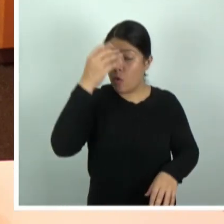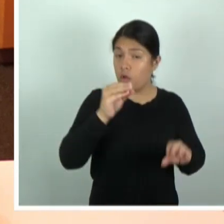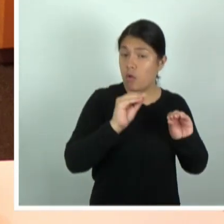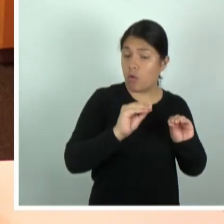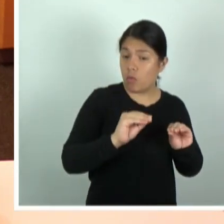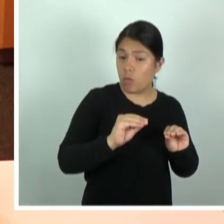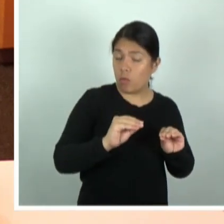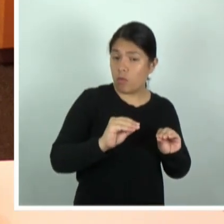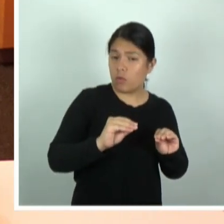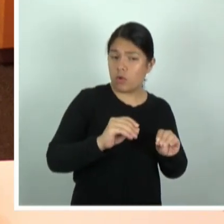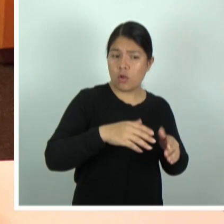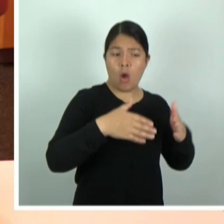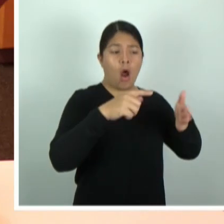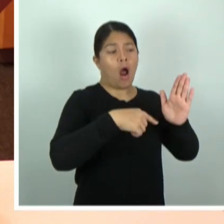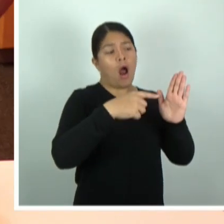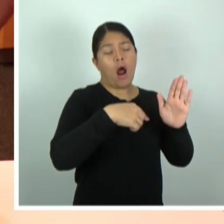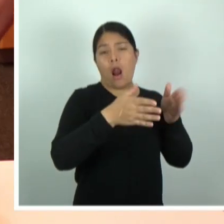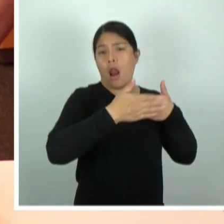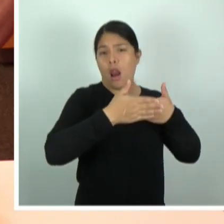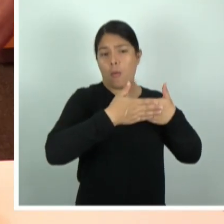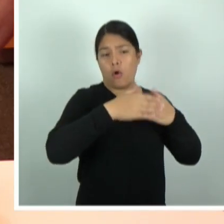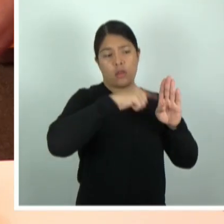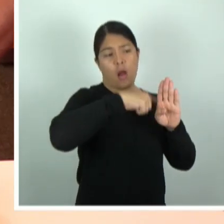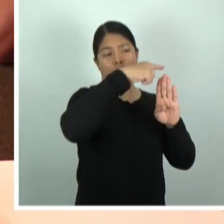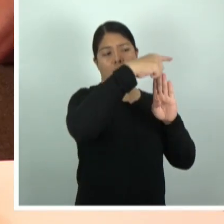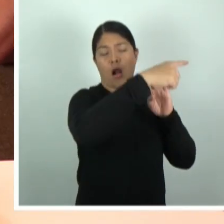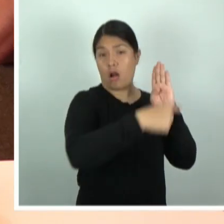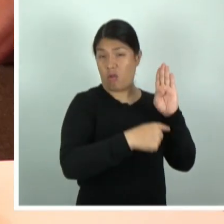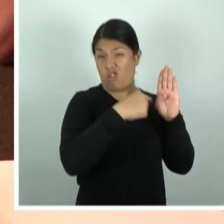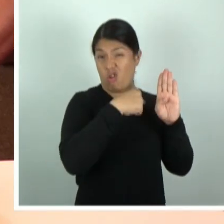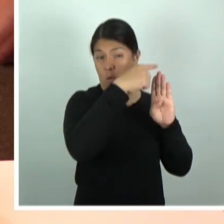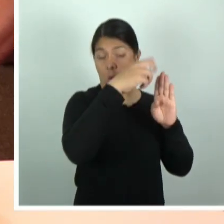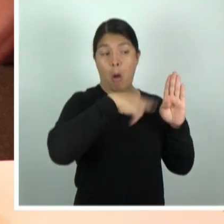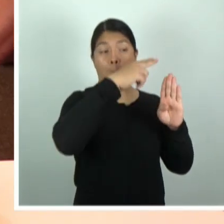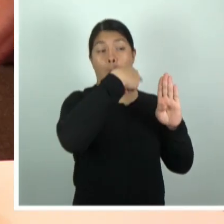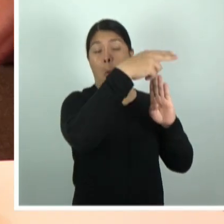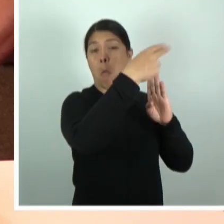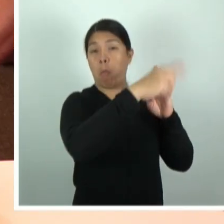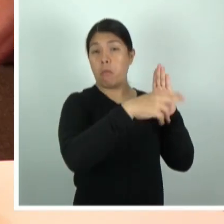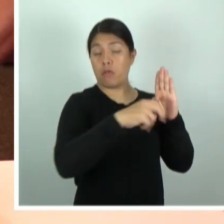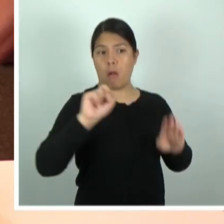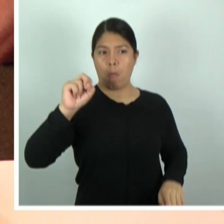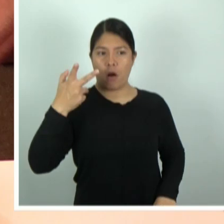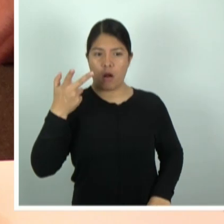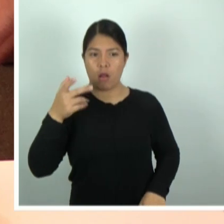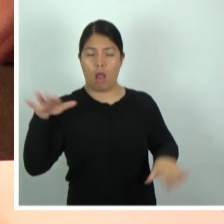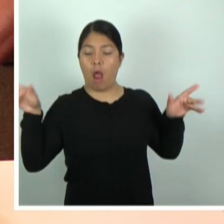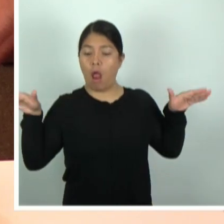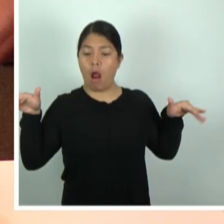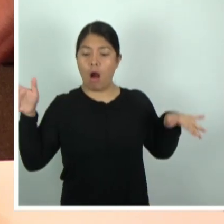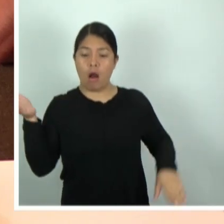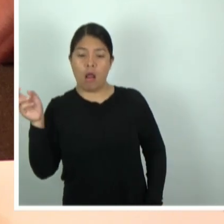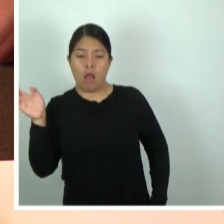de la puerta, para cuando venga el ángel de la muerte ya no puede entrar a esa casa porque